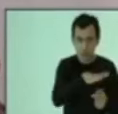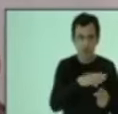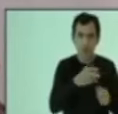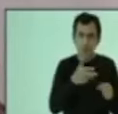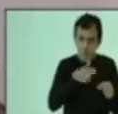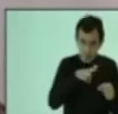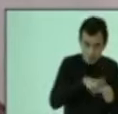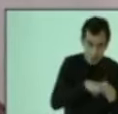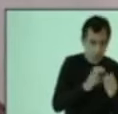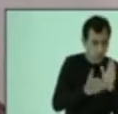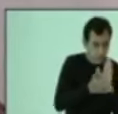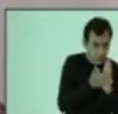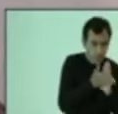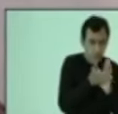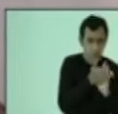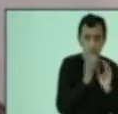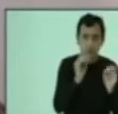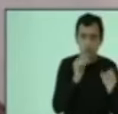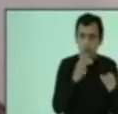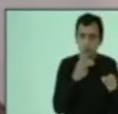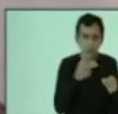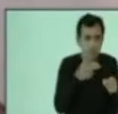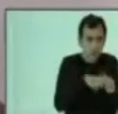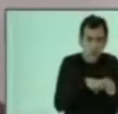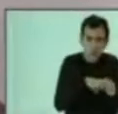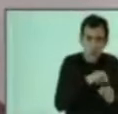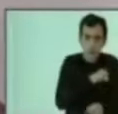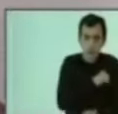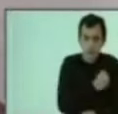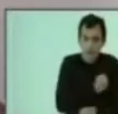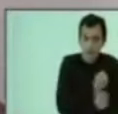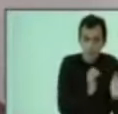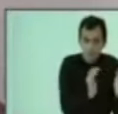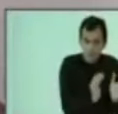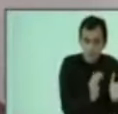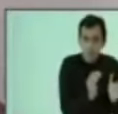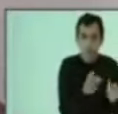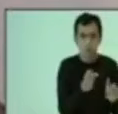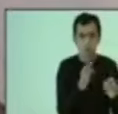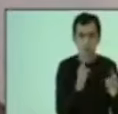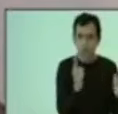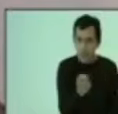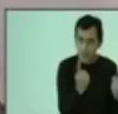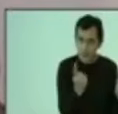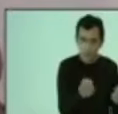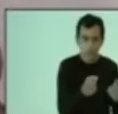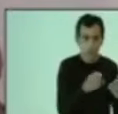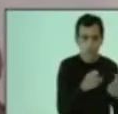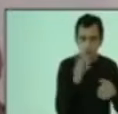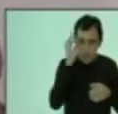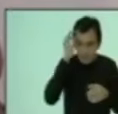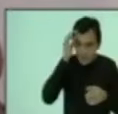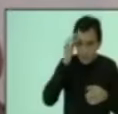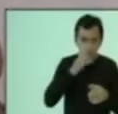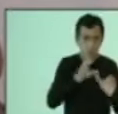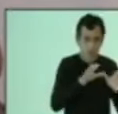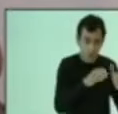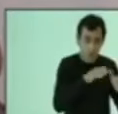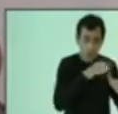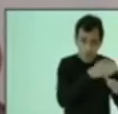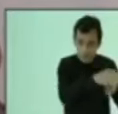hospital y o más clínicas de salud, acercar los servicios ambulatorios de salud a comunidades,